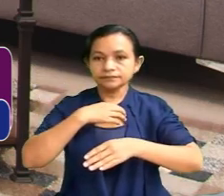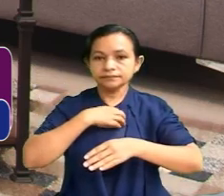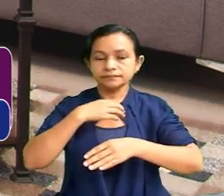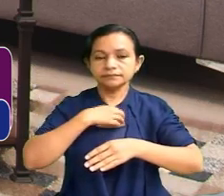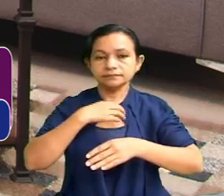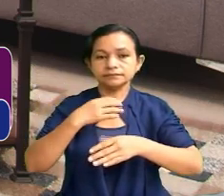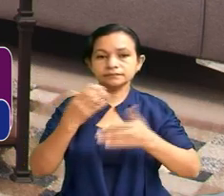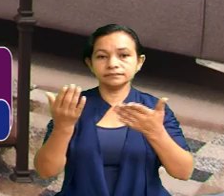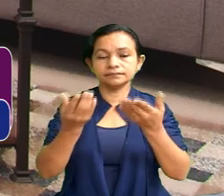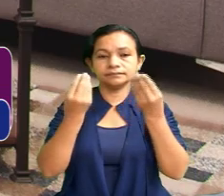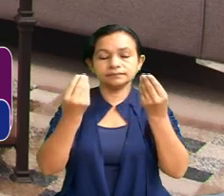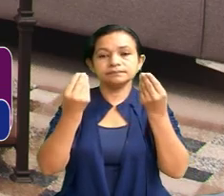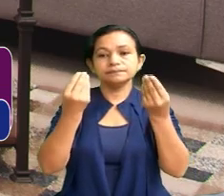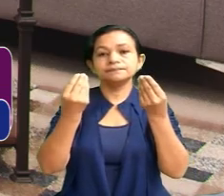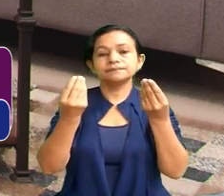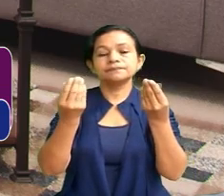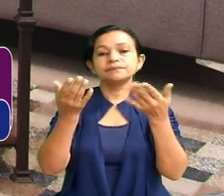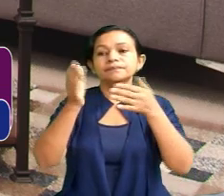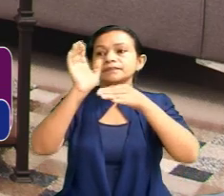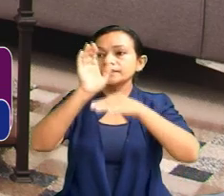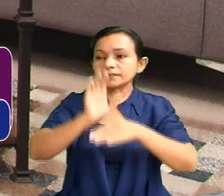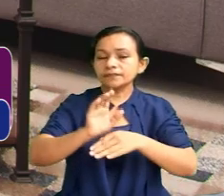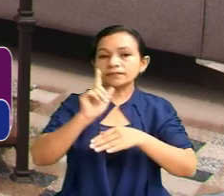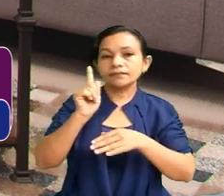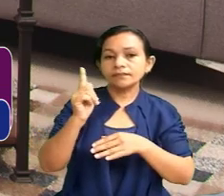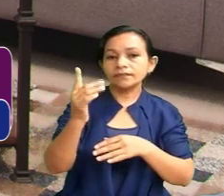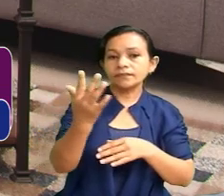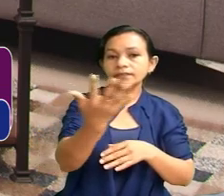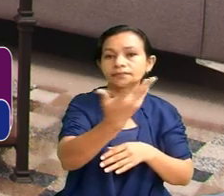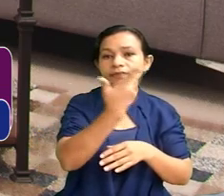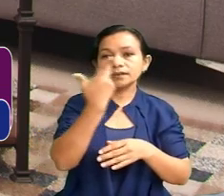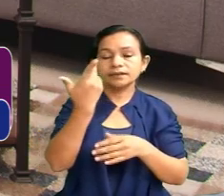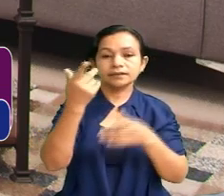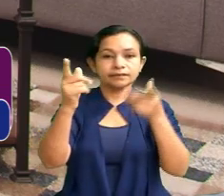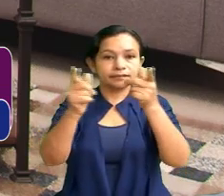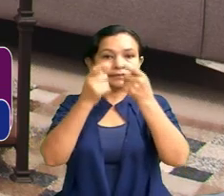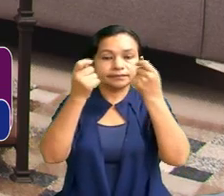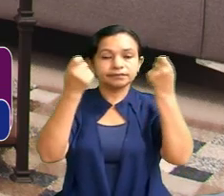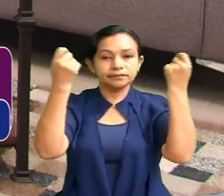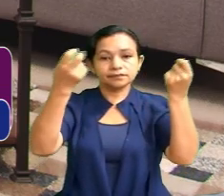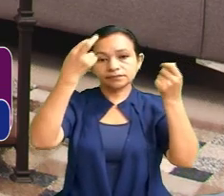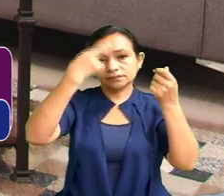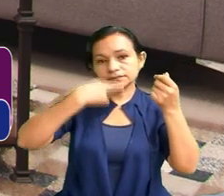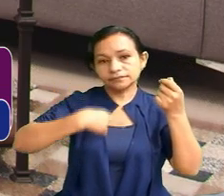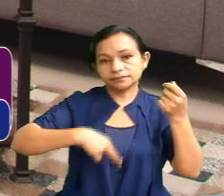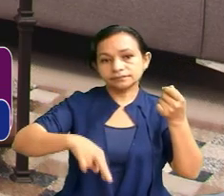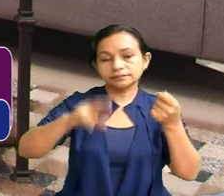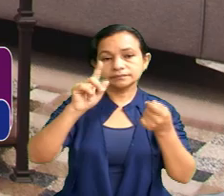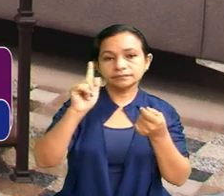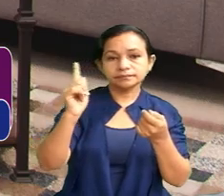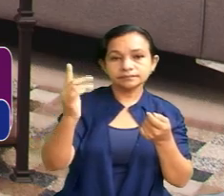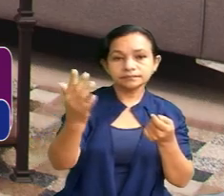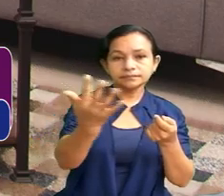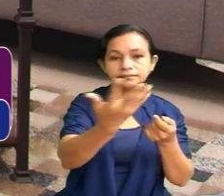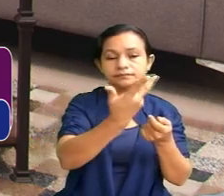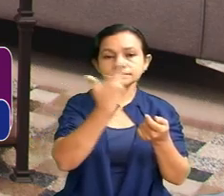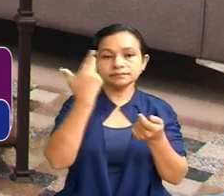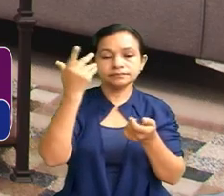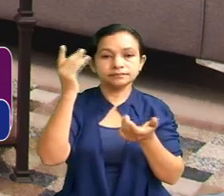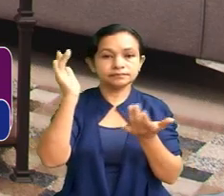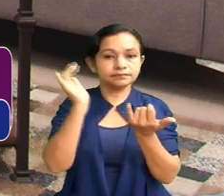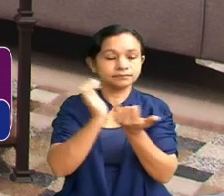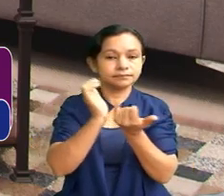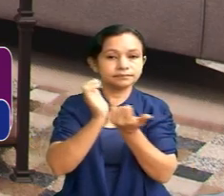tanta tradición tiene toda la celebración religiosa y toda la celebración espiritual